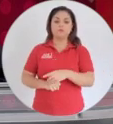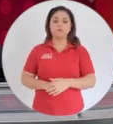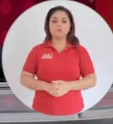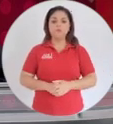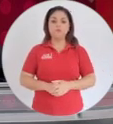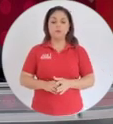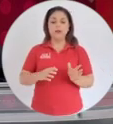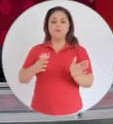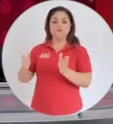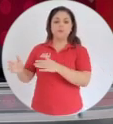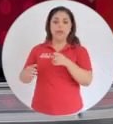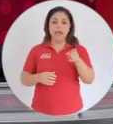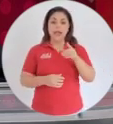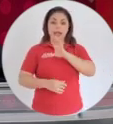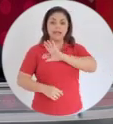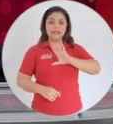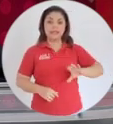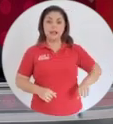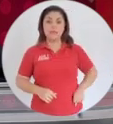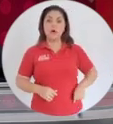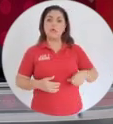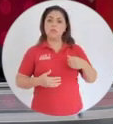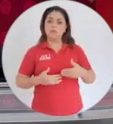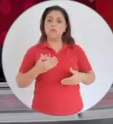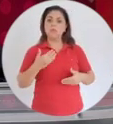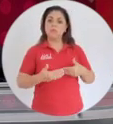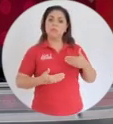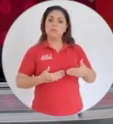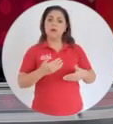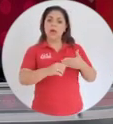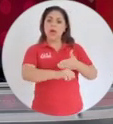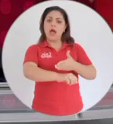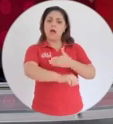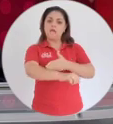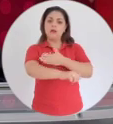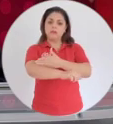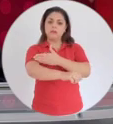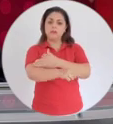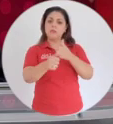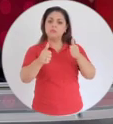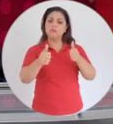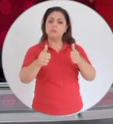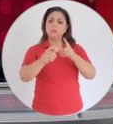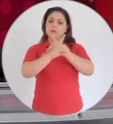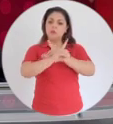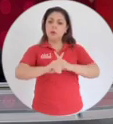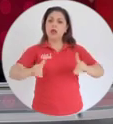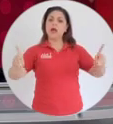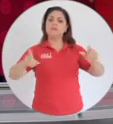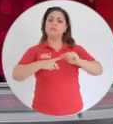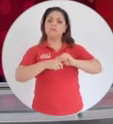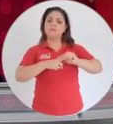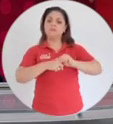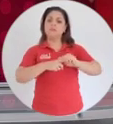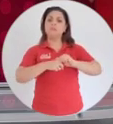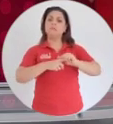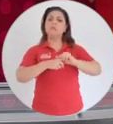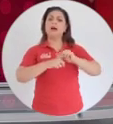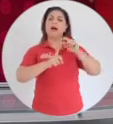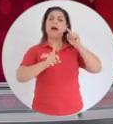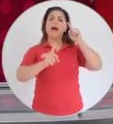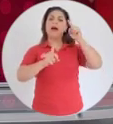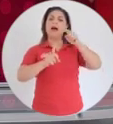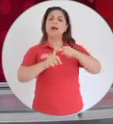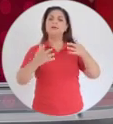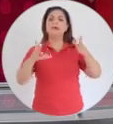se avanzó mucho en las prácticas democráticas, hasta el punto de que el partido